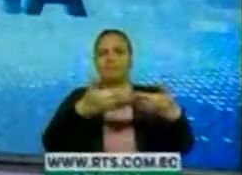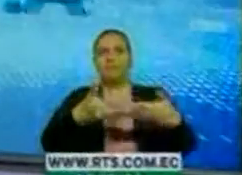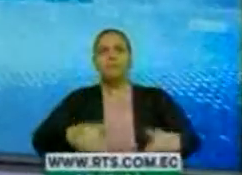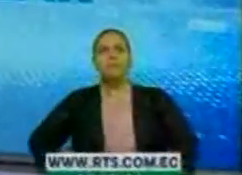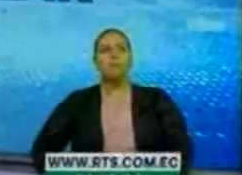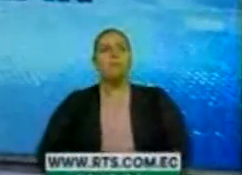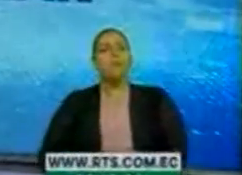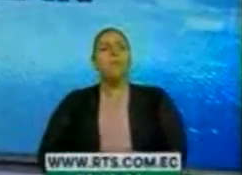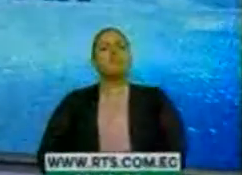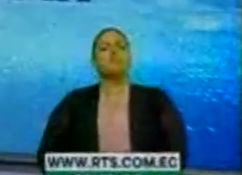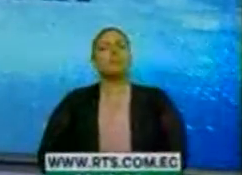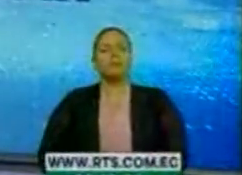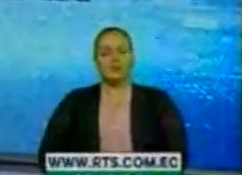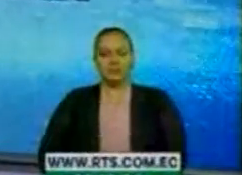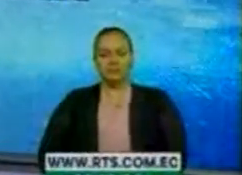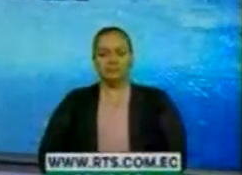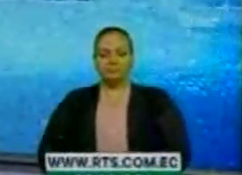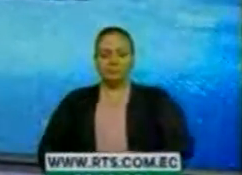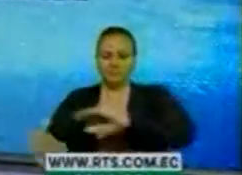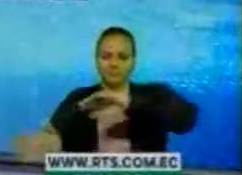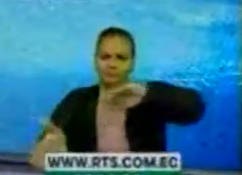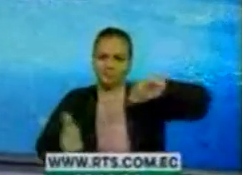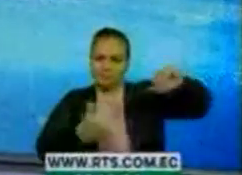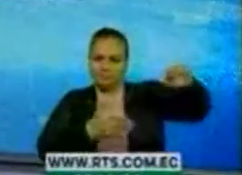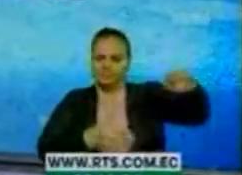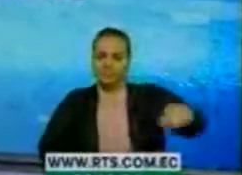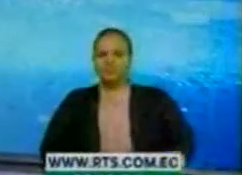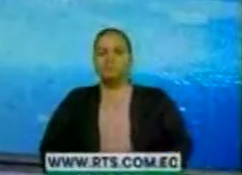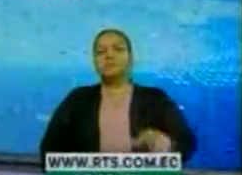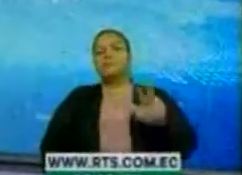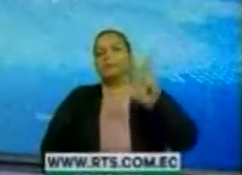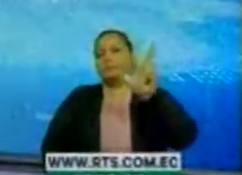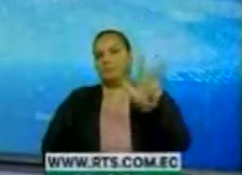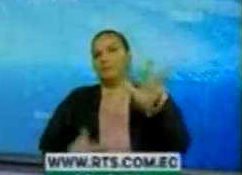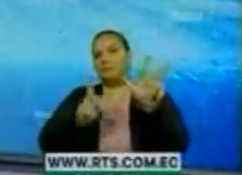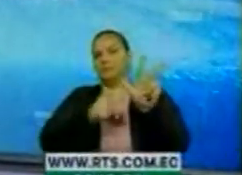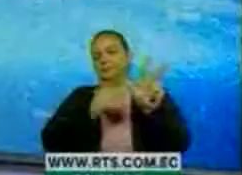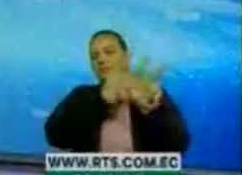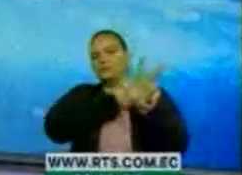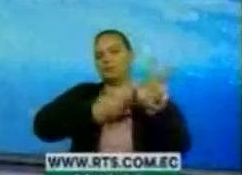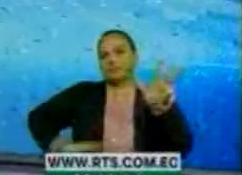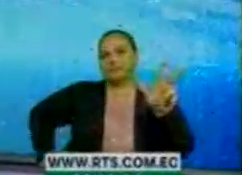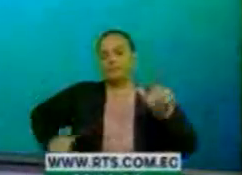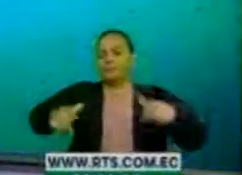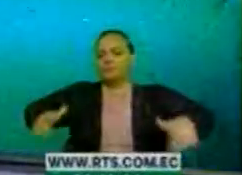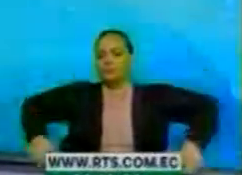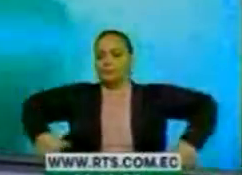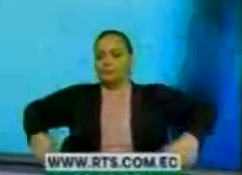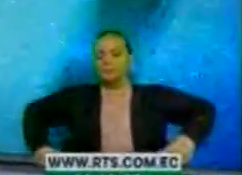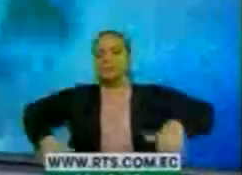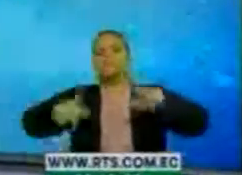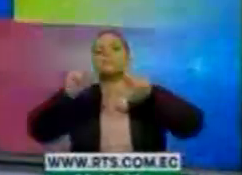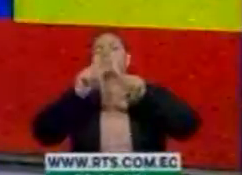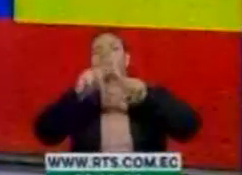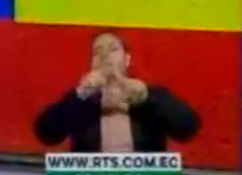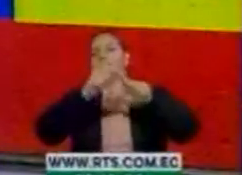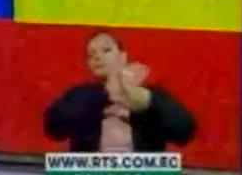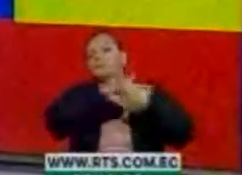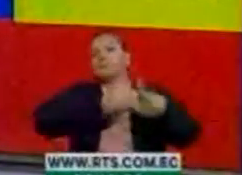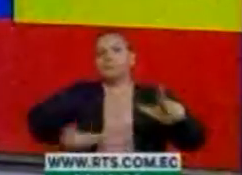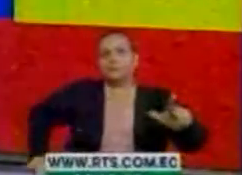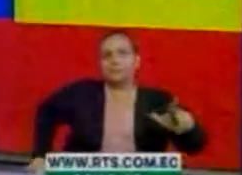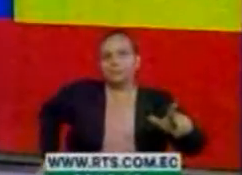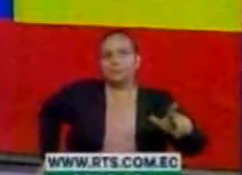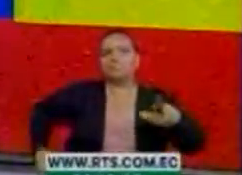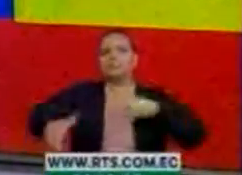pasamos a otro tema el presidente del ecuador lenín moreno se ha reunido con su homólogo de guatemala jimmy morales y el rey de españa y la